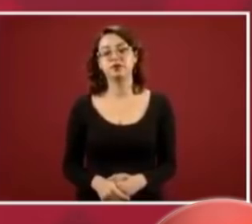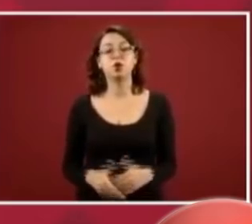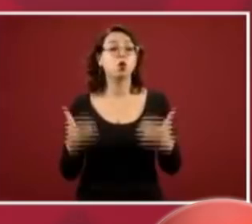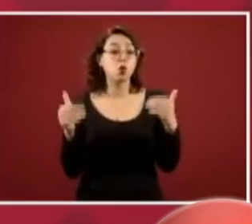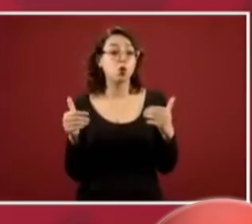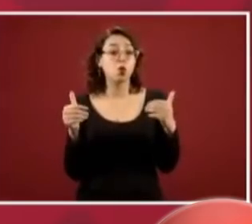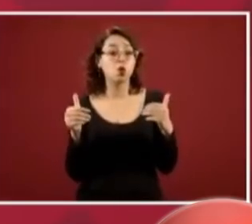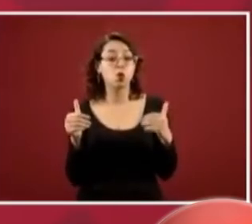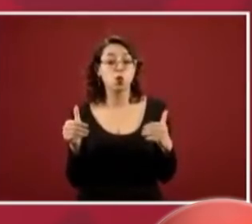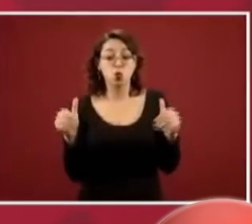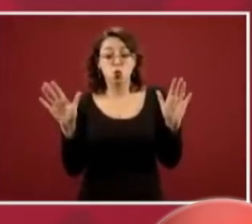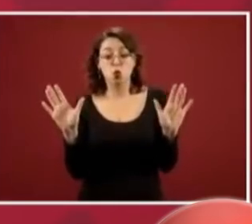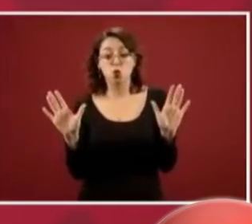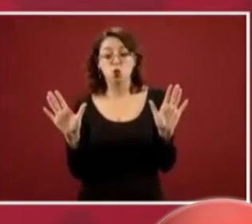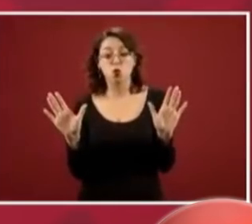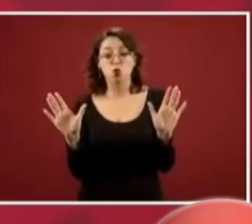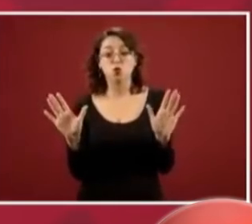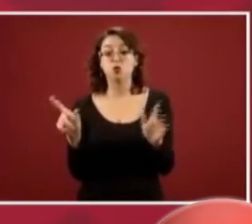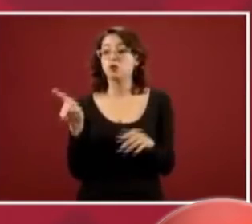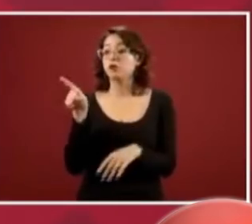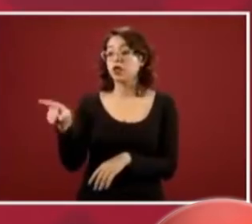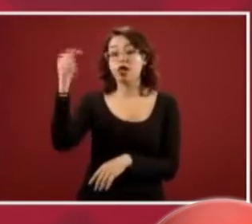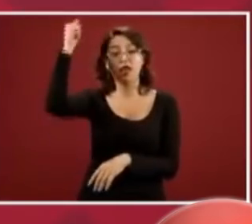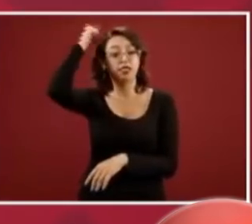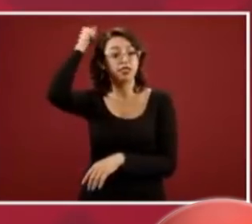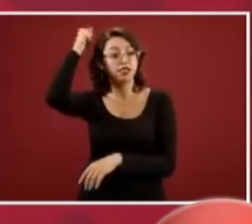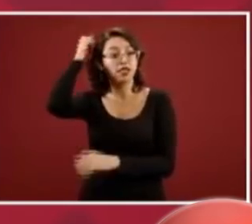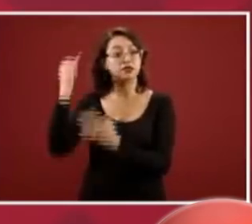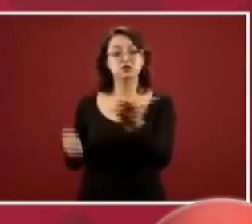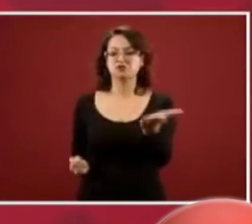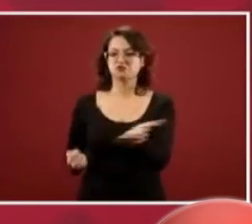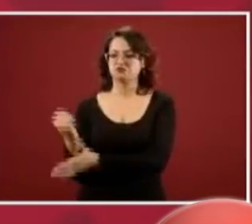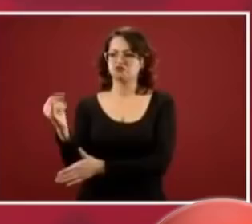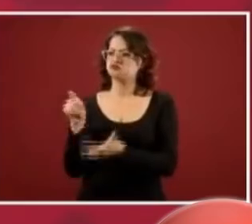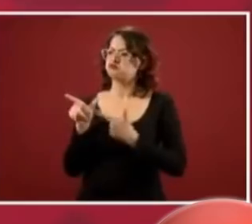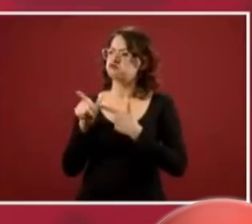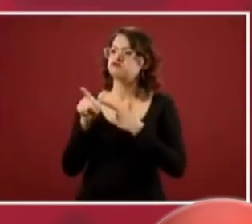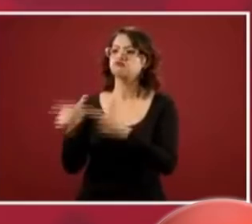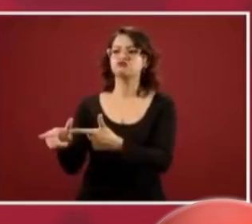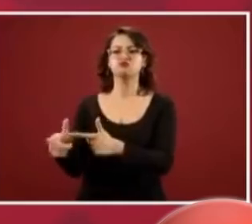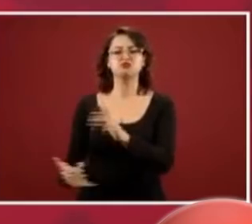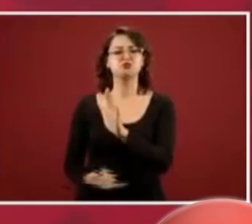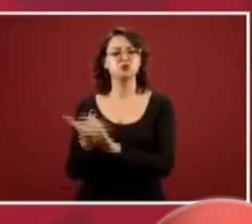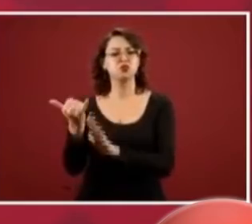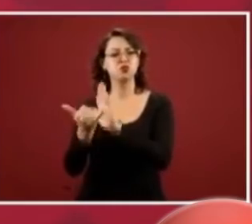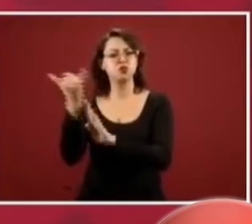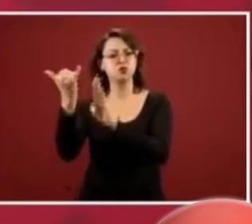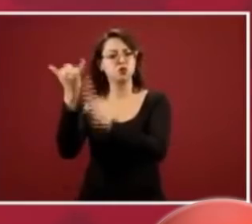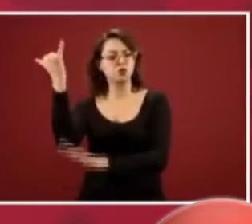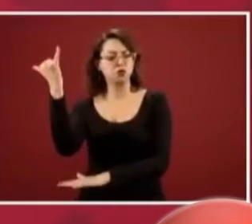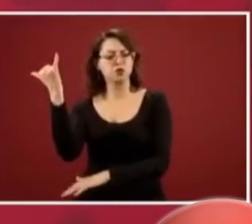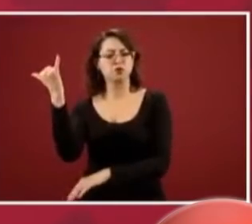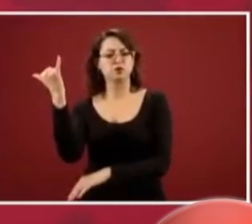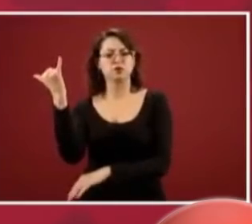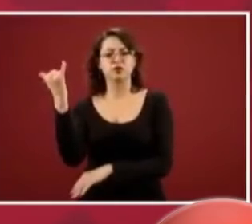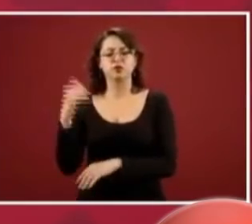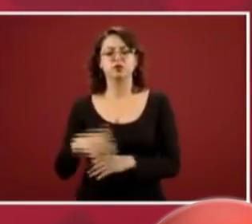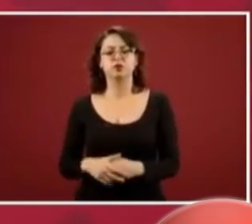con la construcción del aeropuerto en Texcoco, además